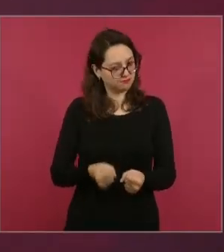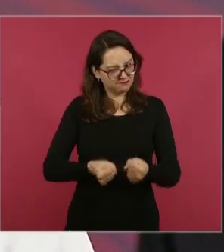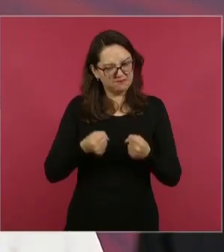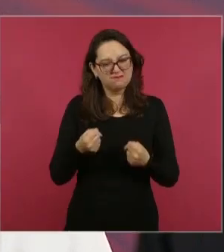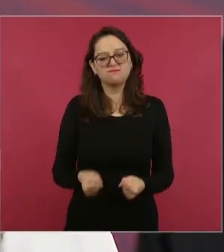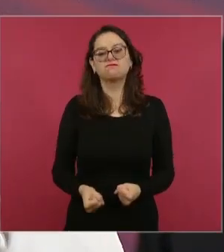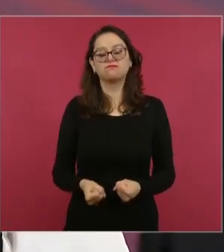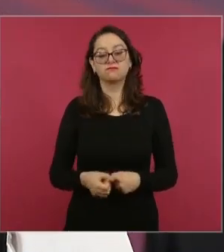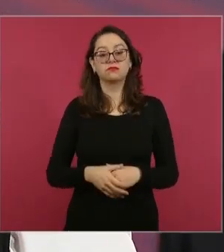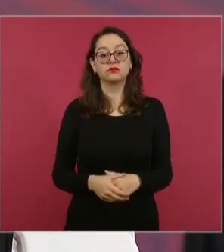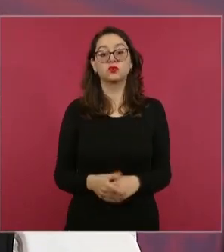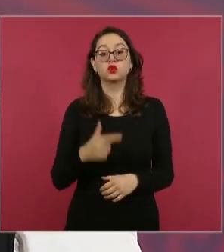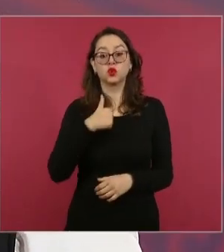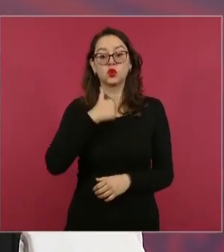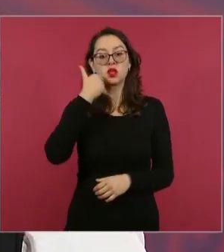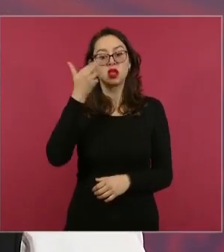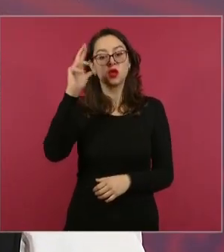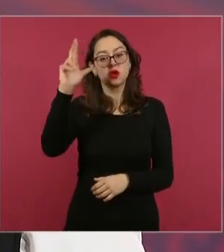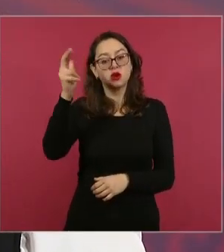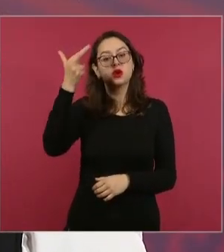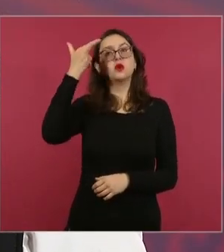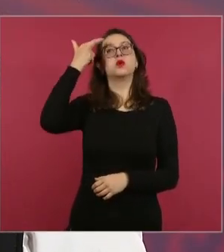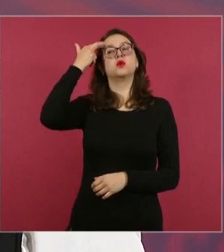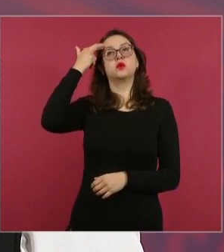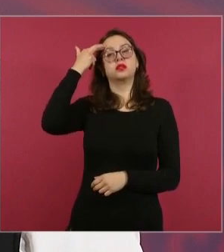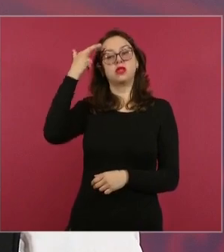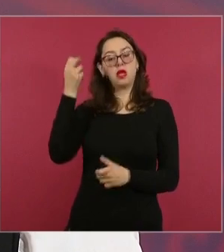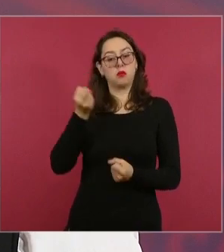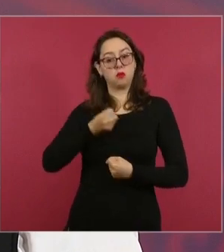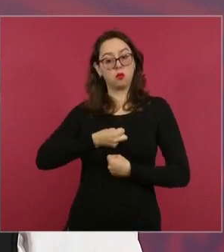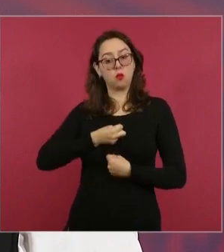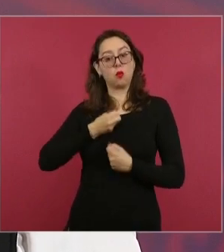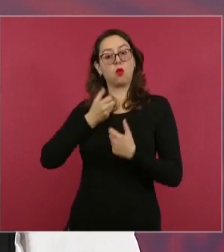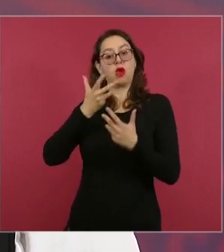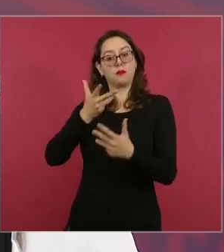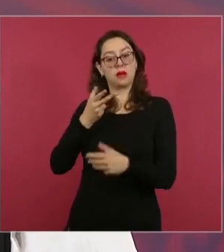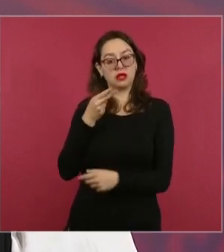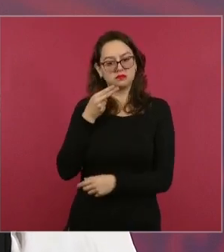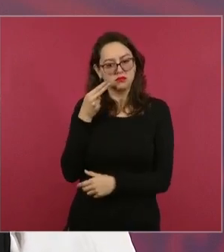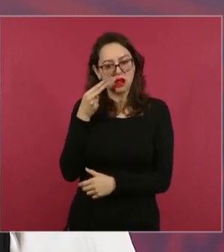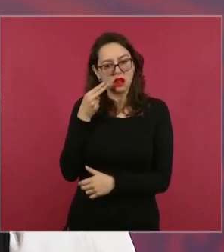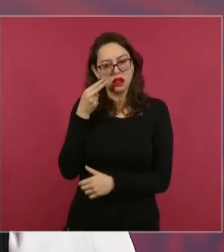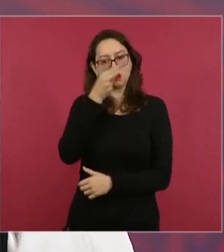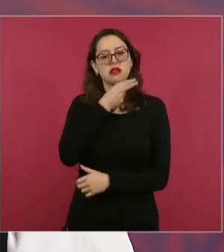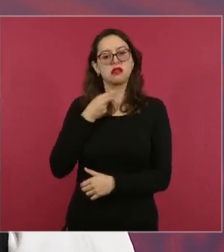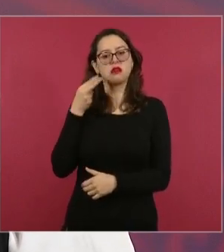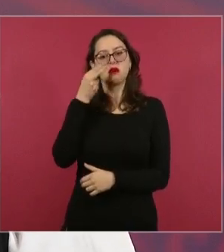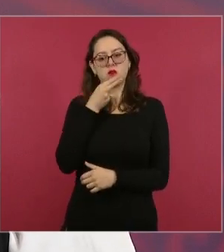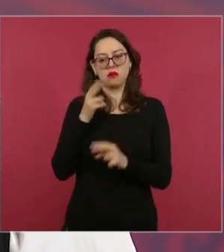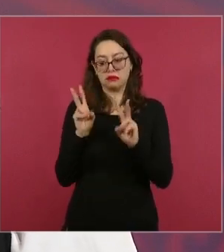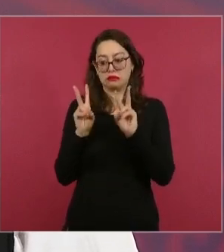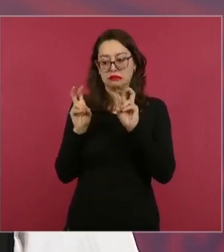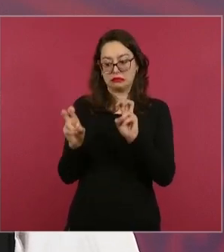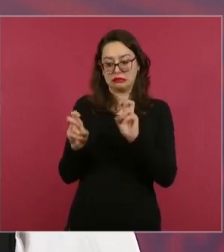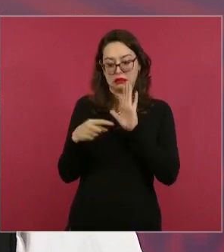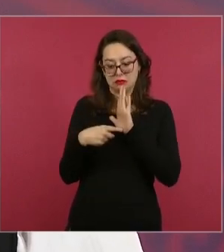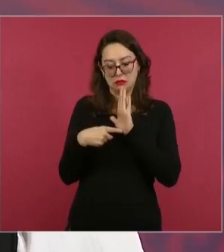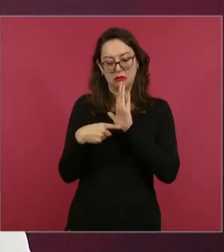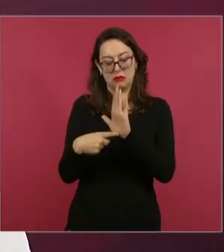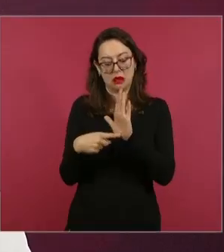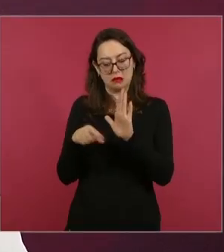participación con un poema nahuat que ejemplifica lo que estamos viviendo en Acapulco